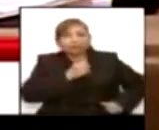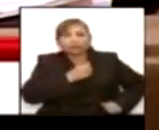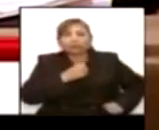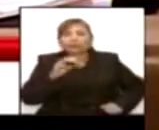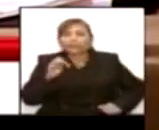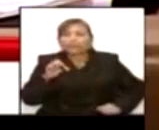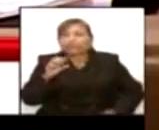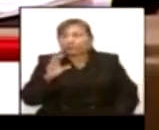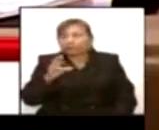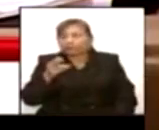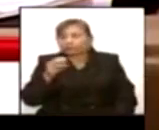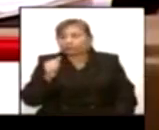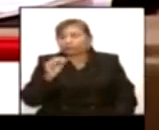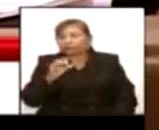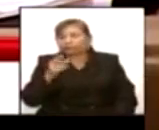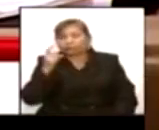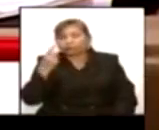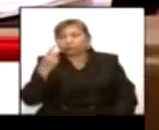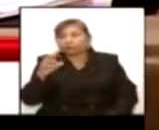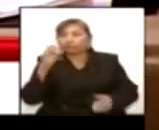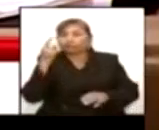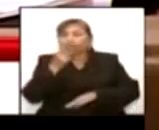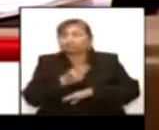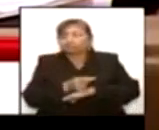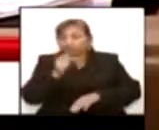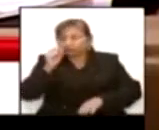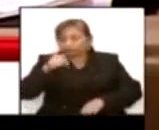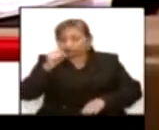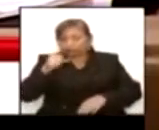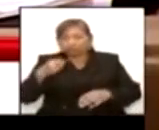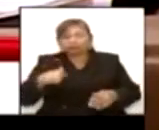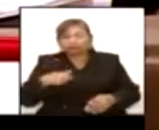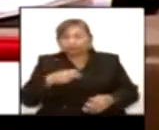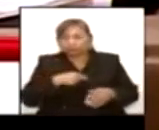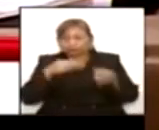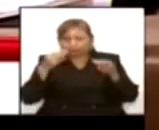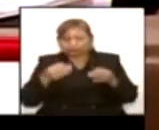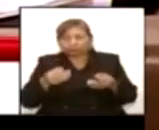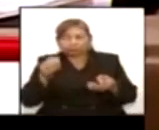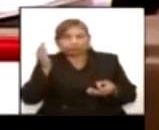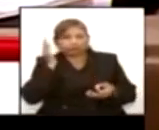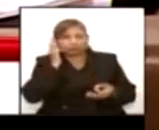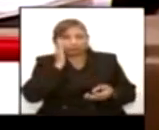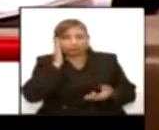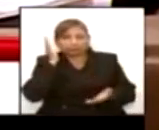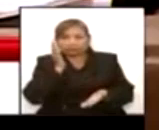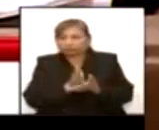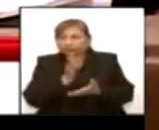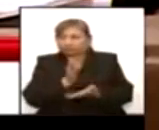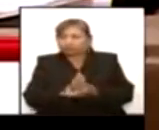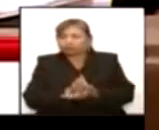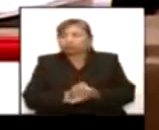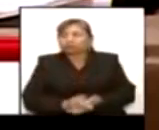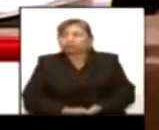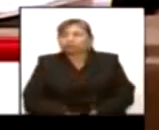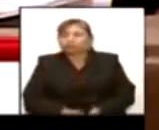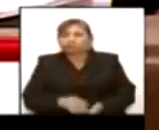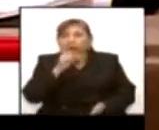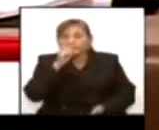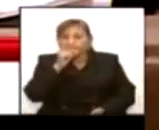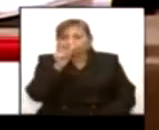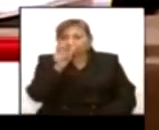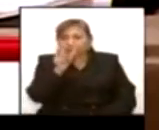donde la madre puso la primera denuncia, porque sí nos interesa llegar a la sanción efectiva de